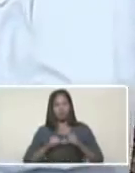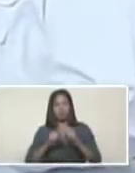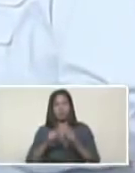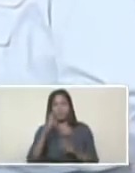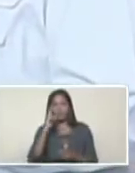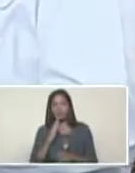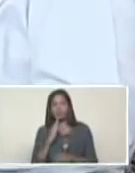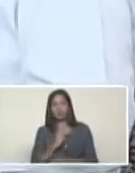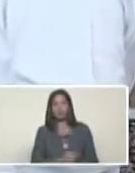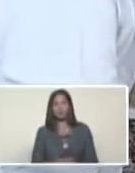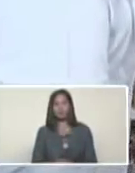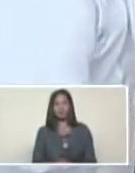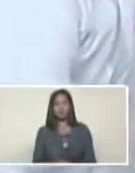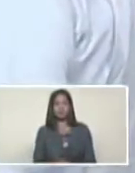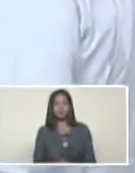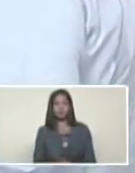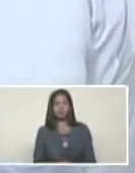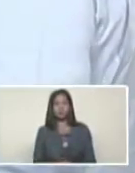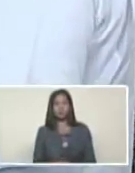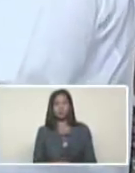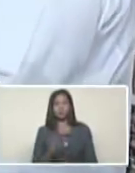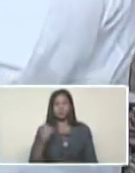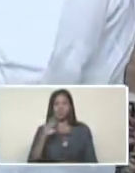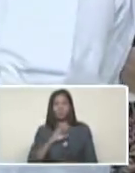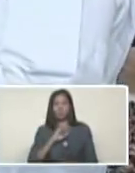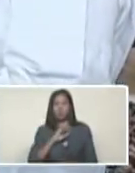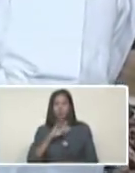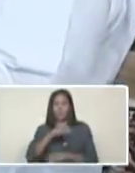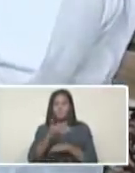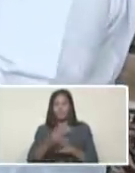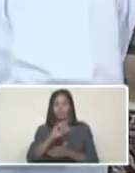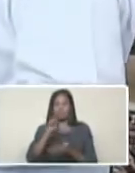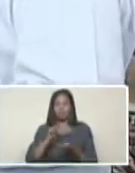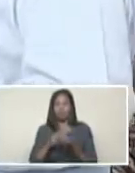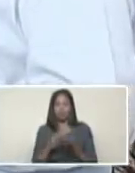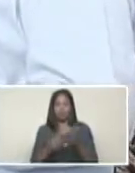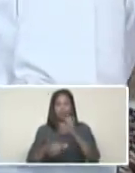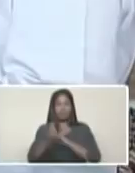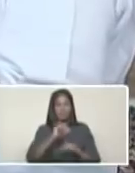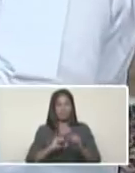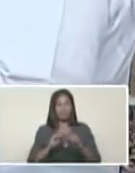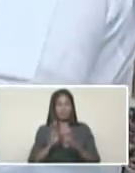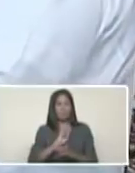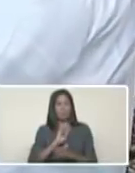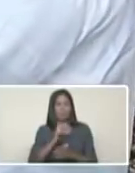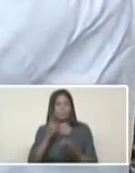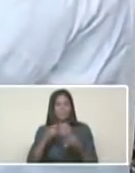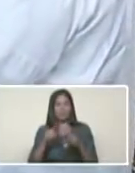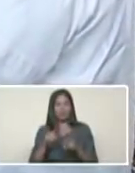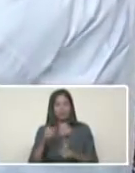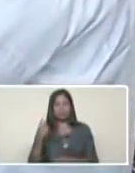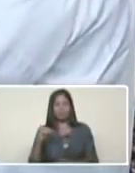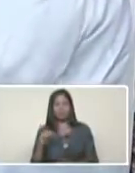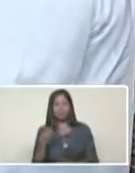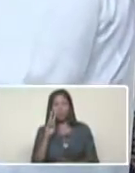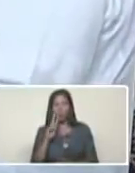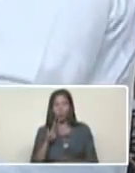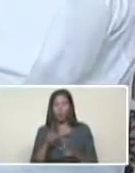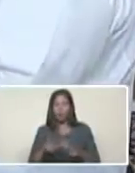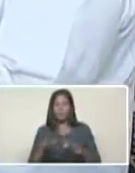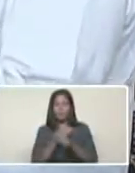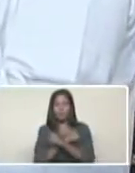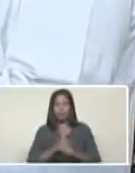bolivariana, ¿verdad? Tenemos un plan nacional de defensa, pero también tenemos los medios